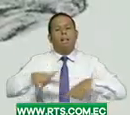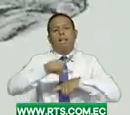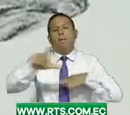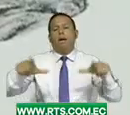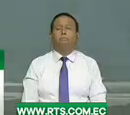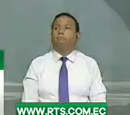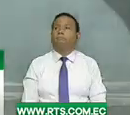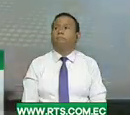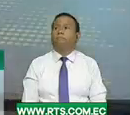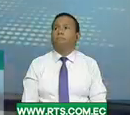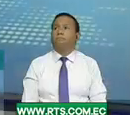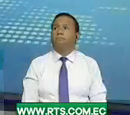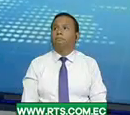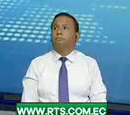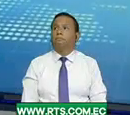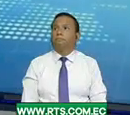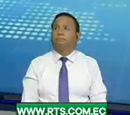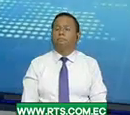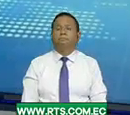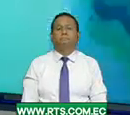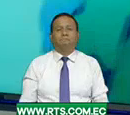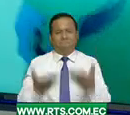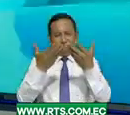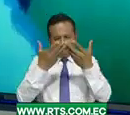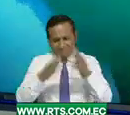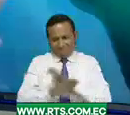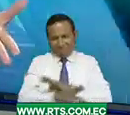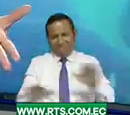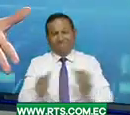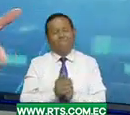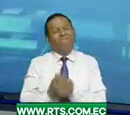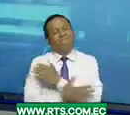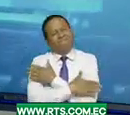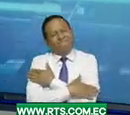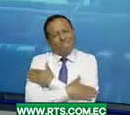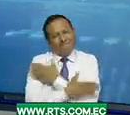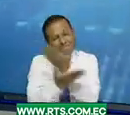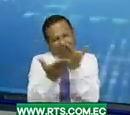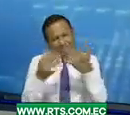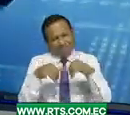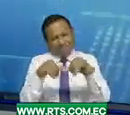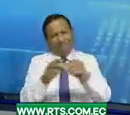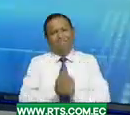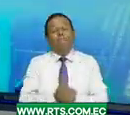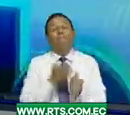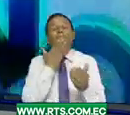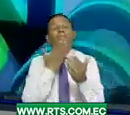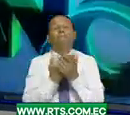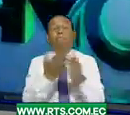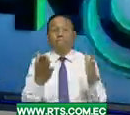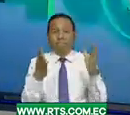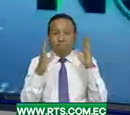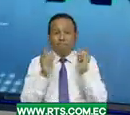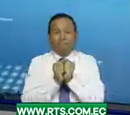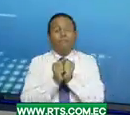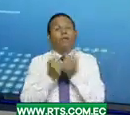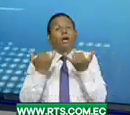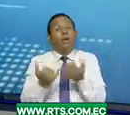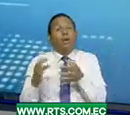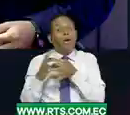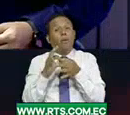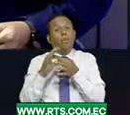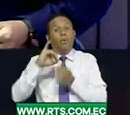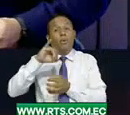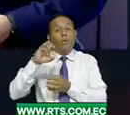Vázquez. Y con esto concluimos. Un fuerte abrazo para todos ustedes. Gracias por su gentil sintonía. Ya está con nosotros José